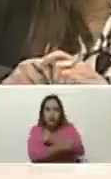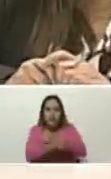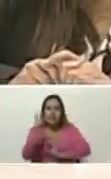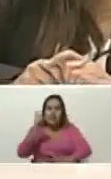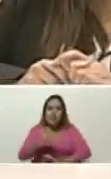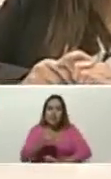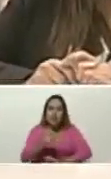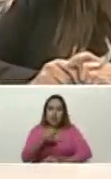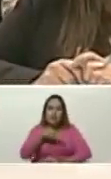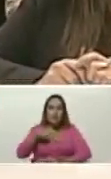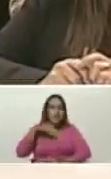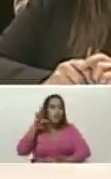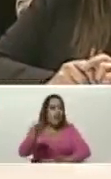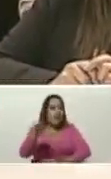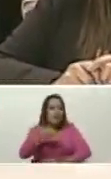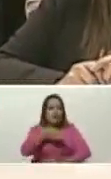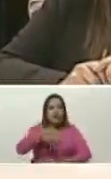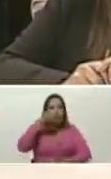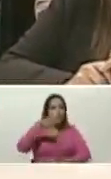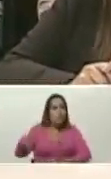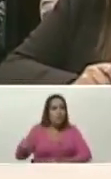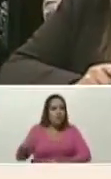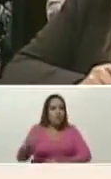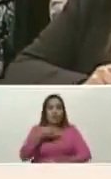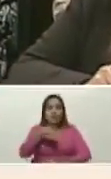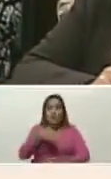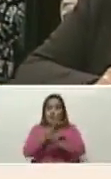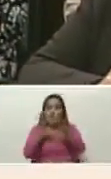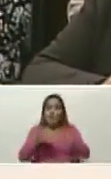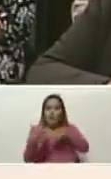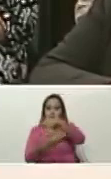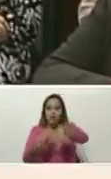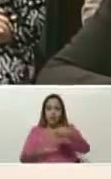necesita nuestra patria, nuestro pueblo, nuestro modelo revolucionario.